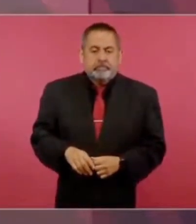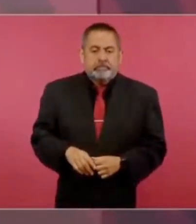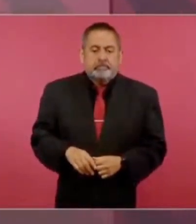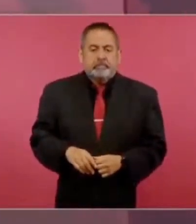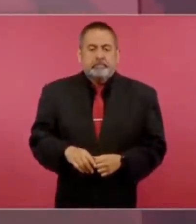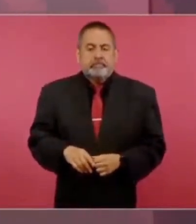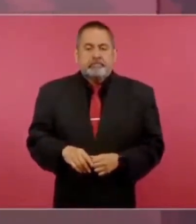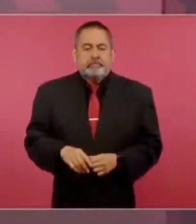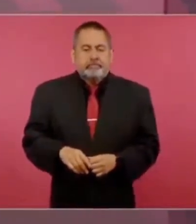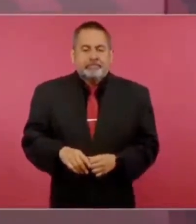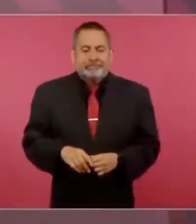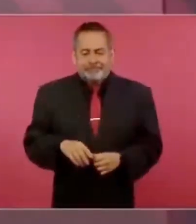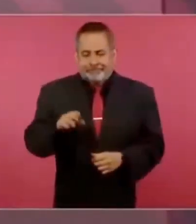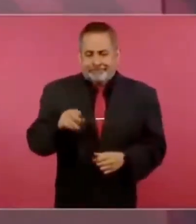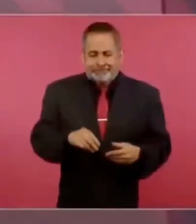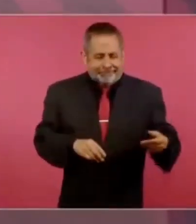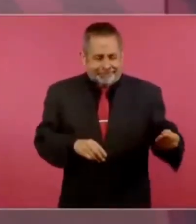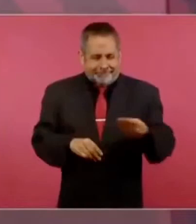a darnos